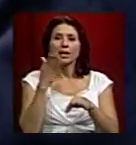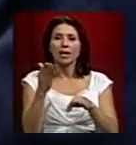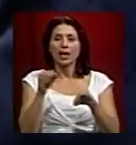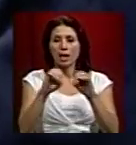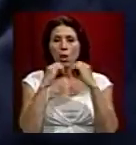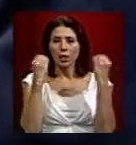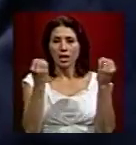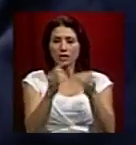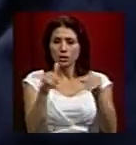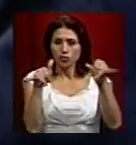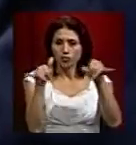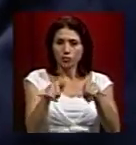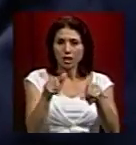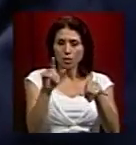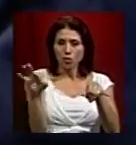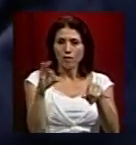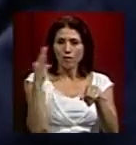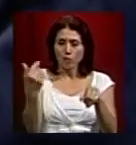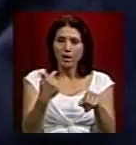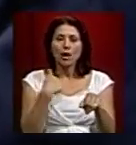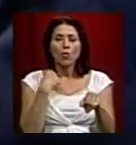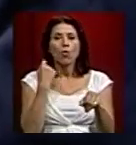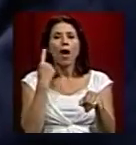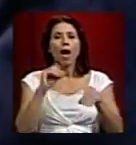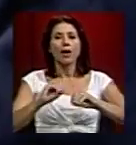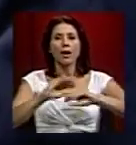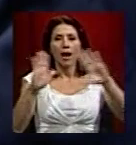de una forma tal que tenga uno muy claro